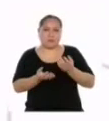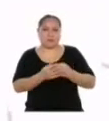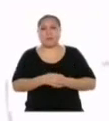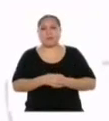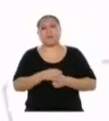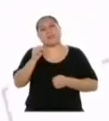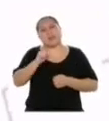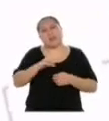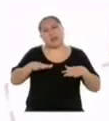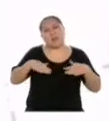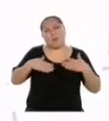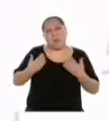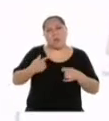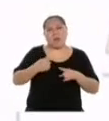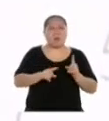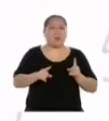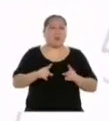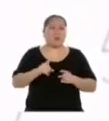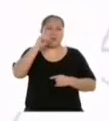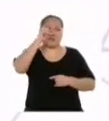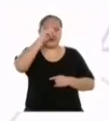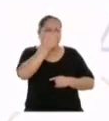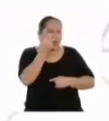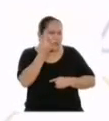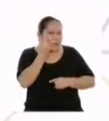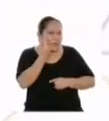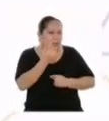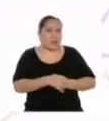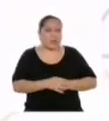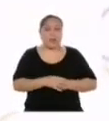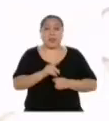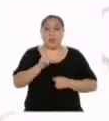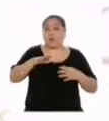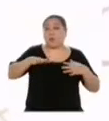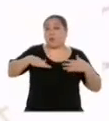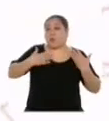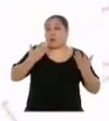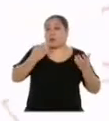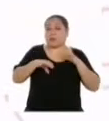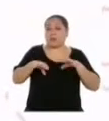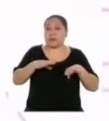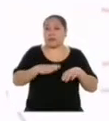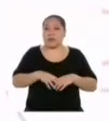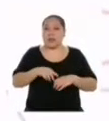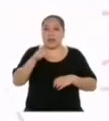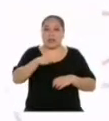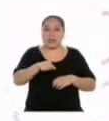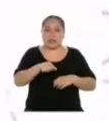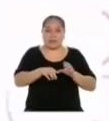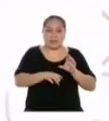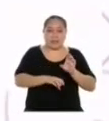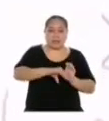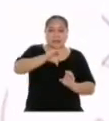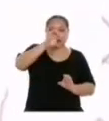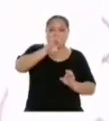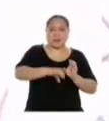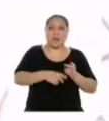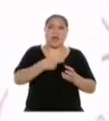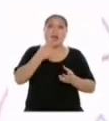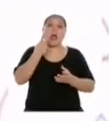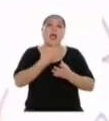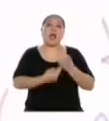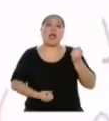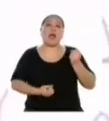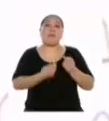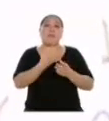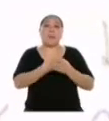posible, pero puede resultar engorroso. Lo que se podría hacer es colocar en la misma escala ambas